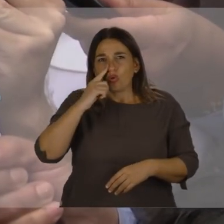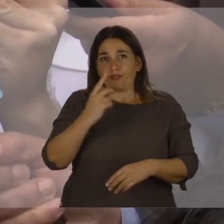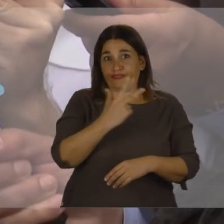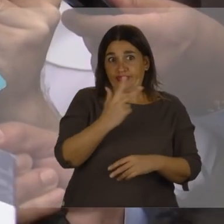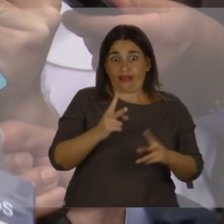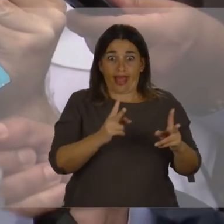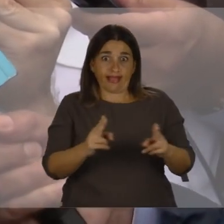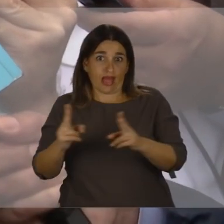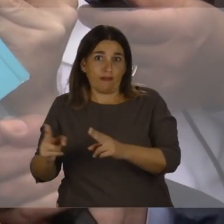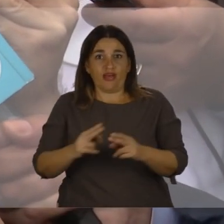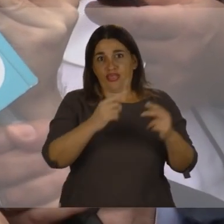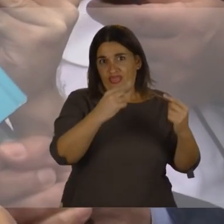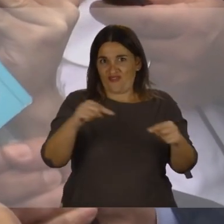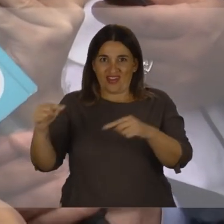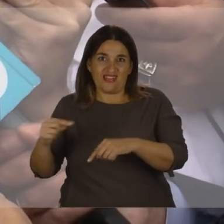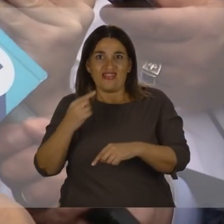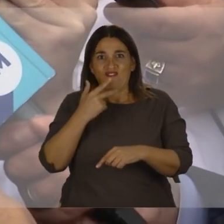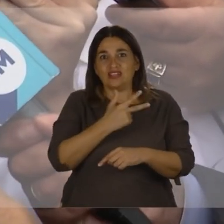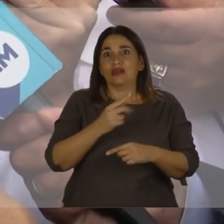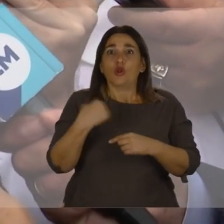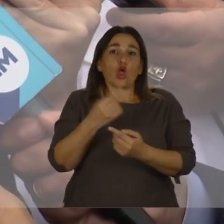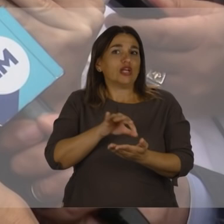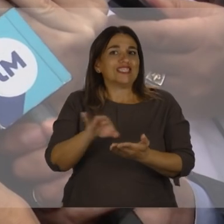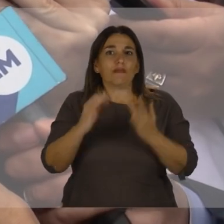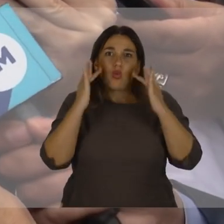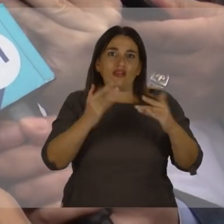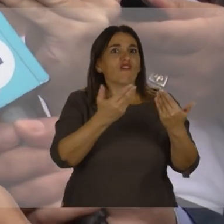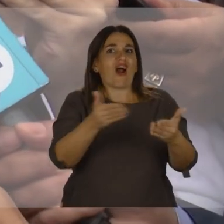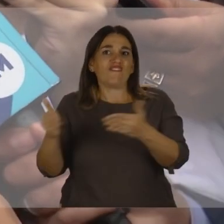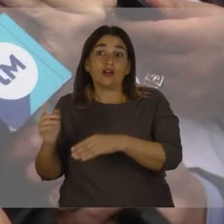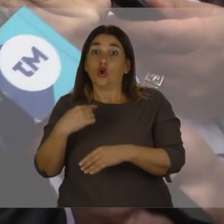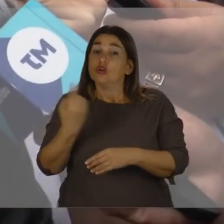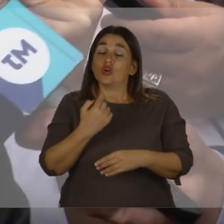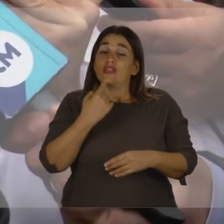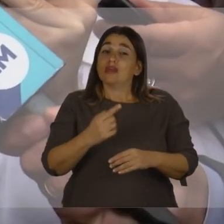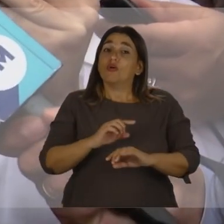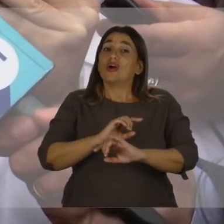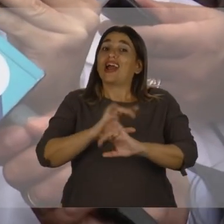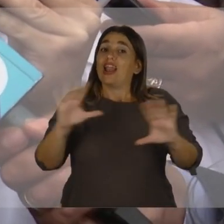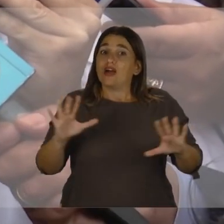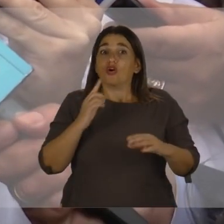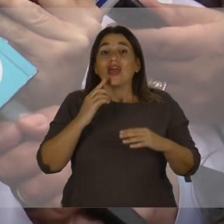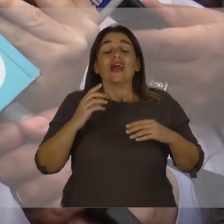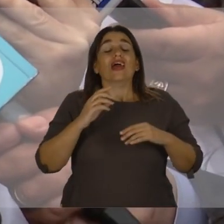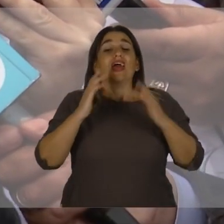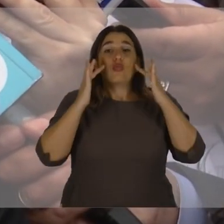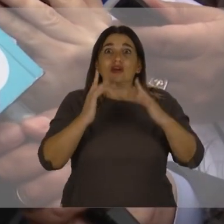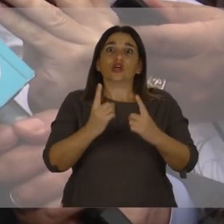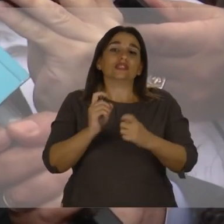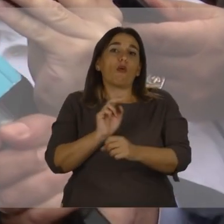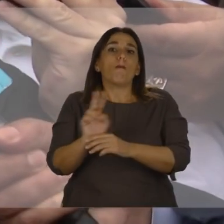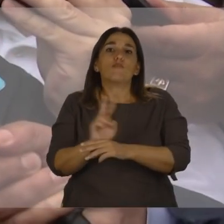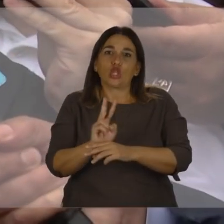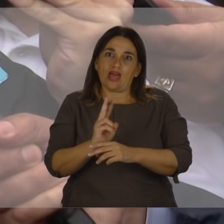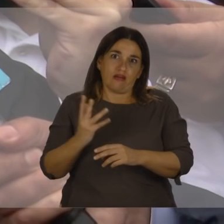apertura en 3 etapas de todo el sistema educativo. Siempre tuvimos claro que la educación era lo que debíamos de proteger,